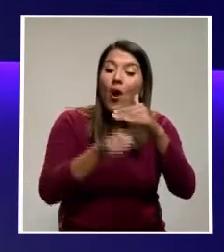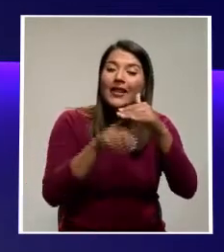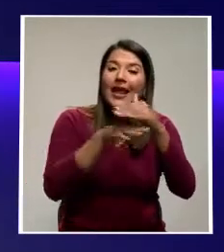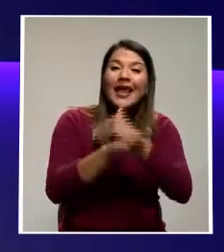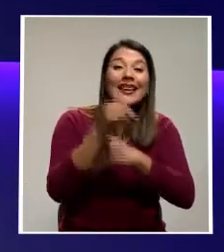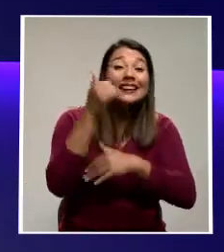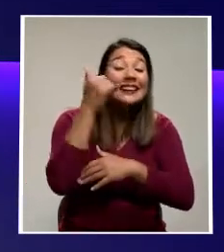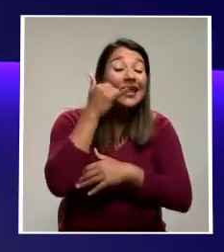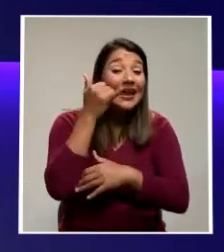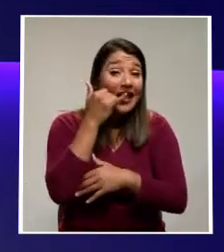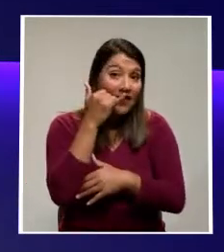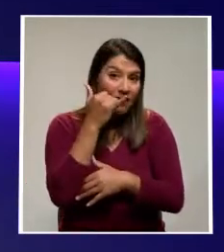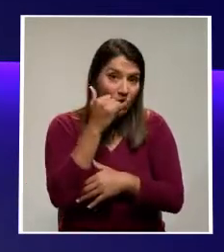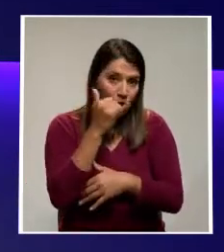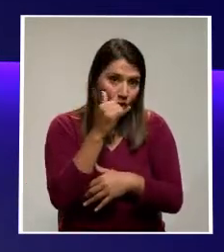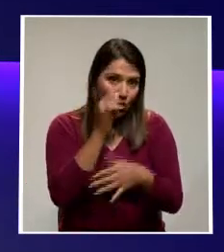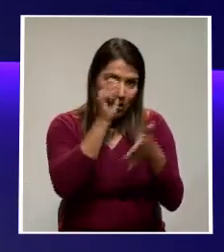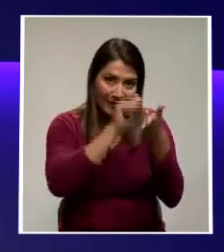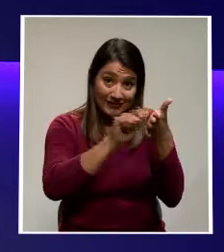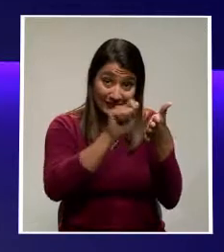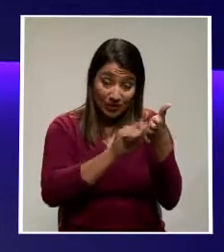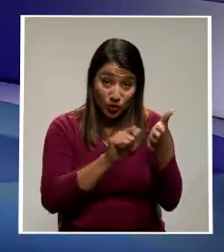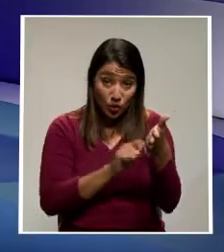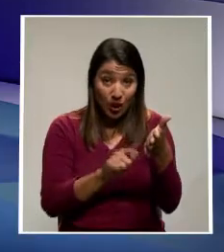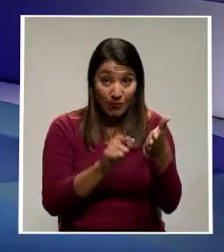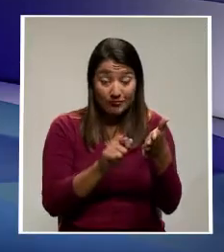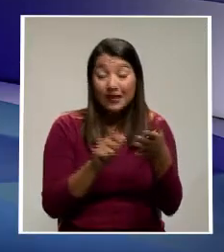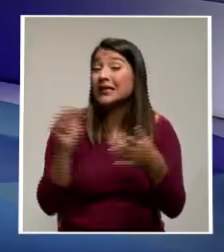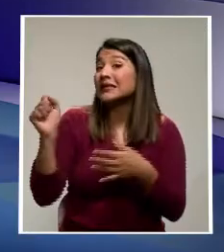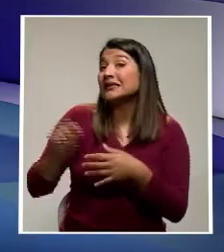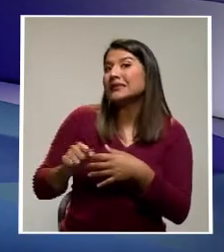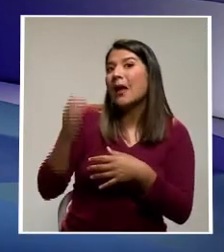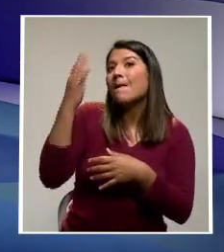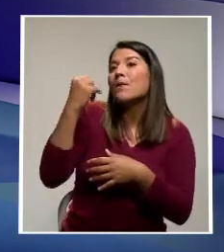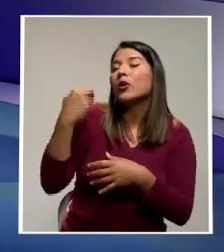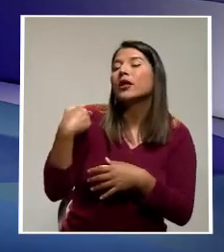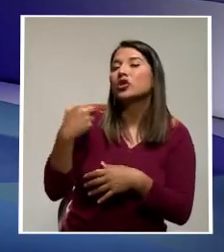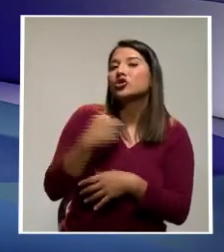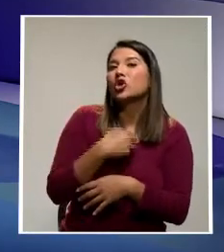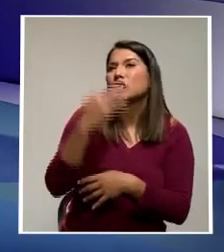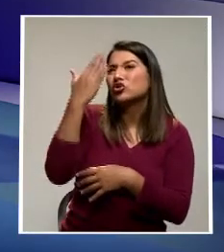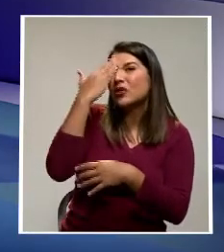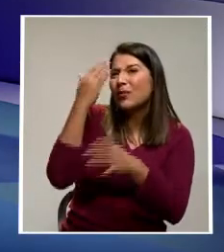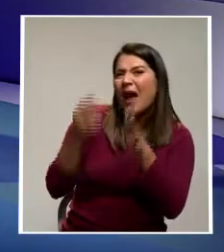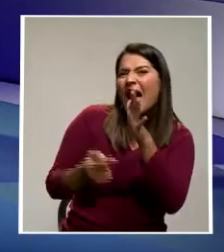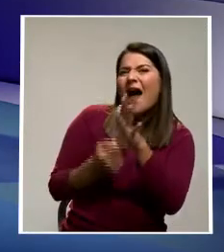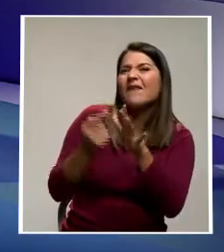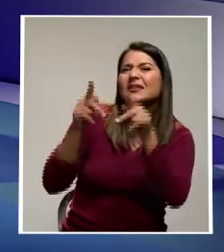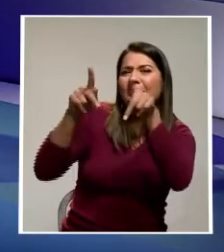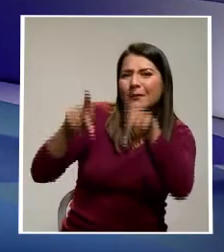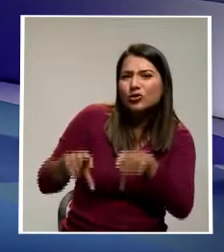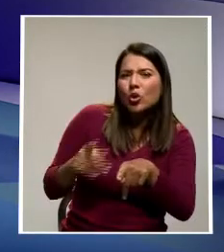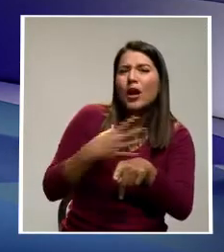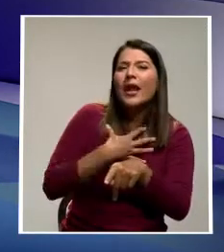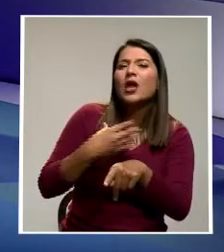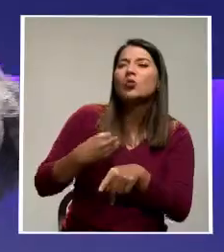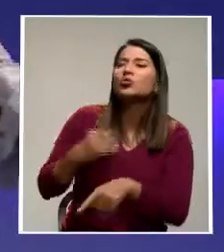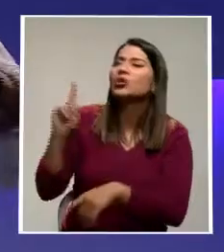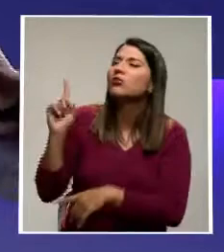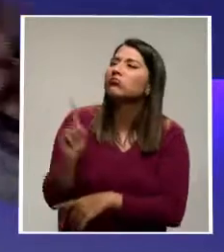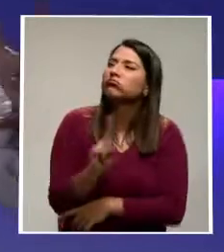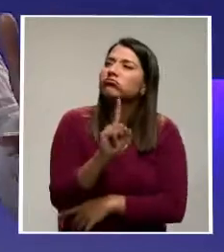adquirir de alguna manera ese texto. Sí, porque sabemos que a una exposición la gente le gusta caminar, hacer el